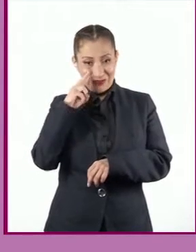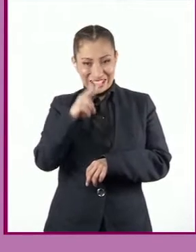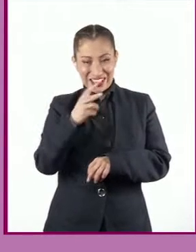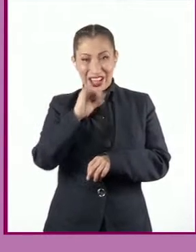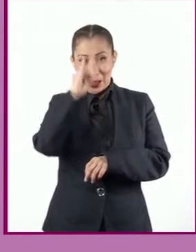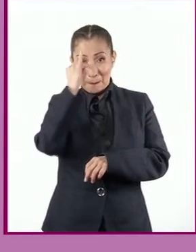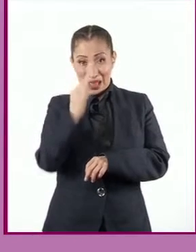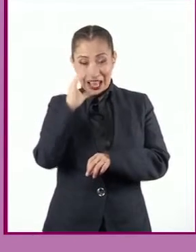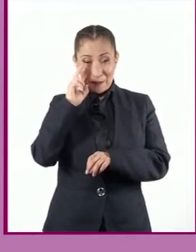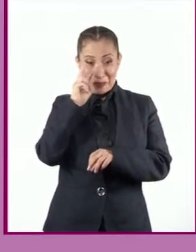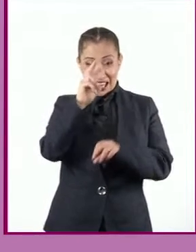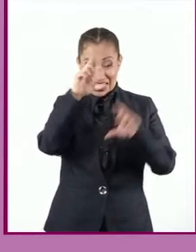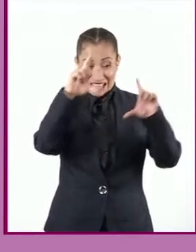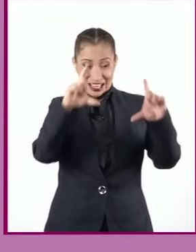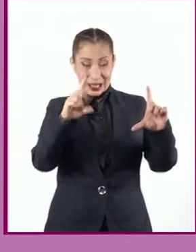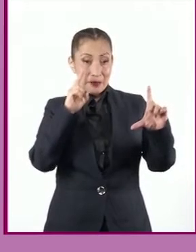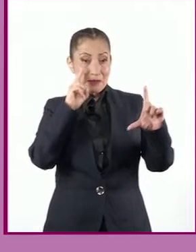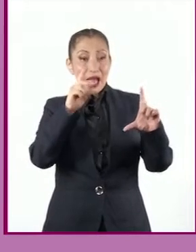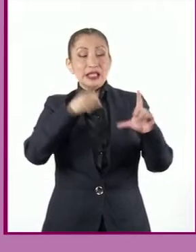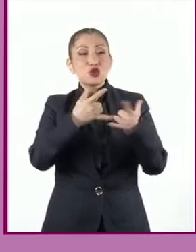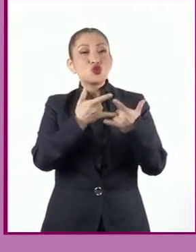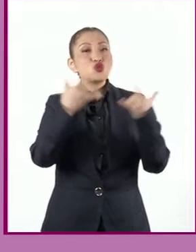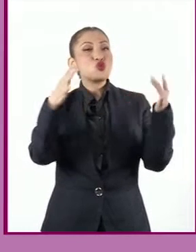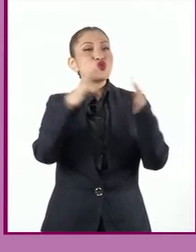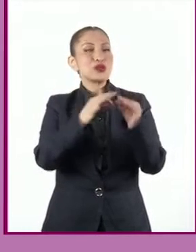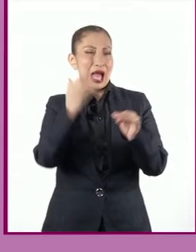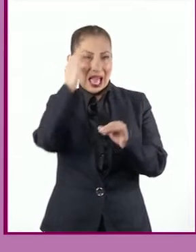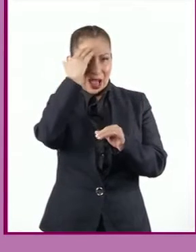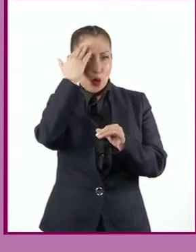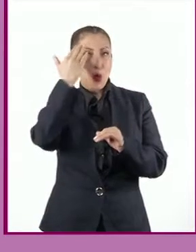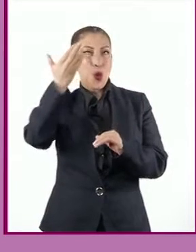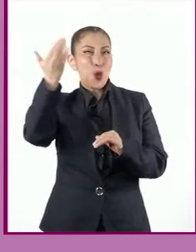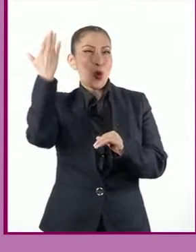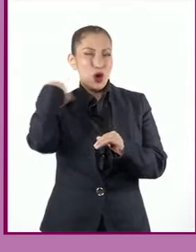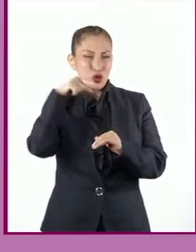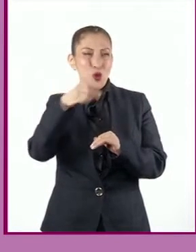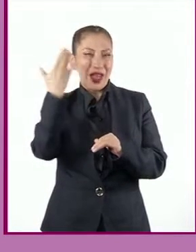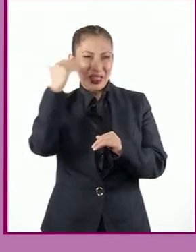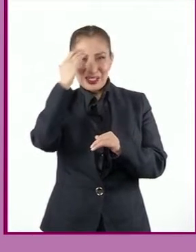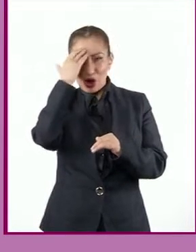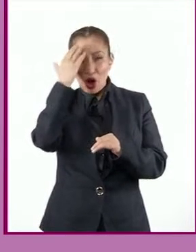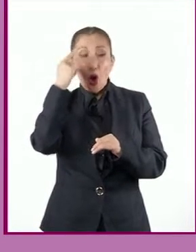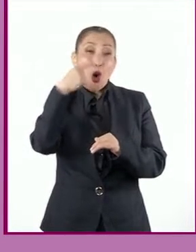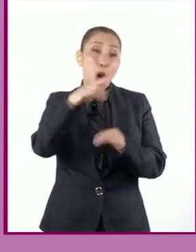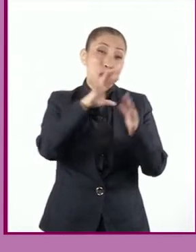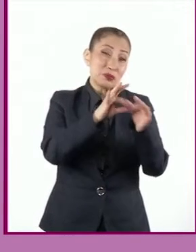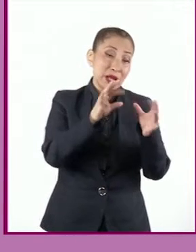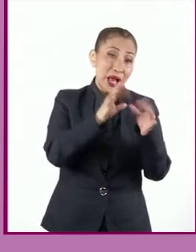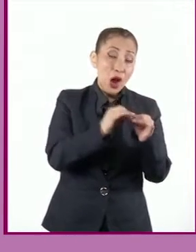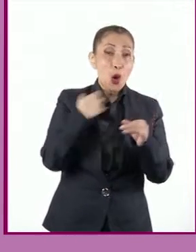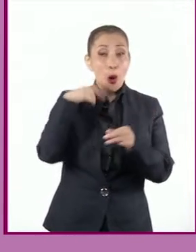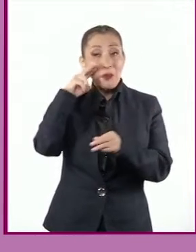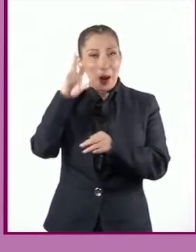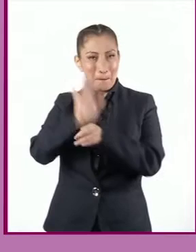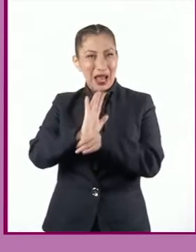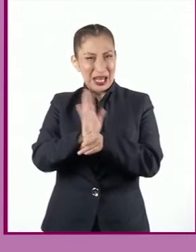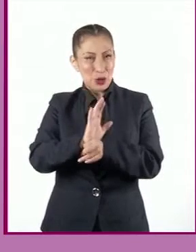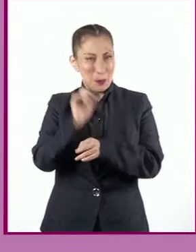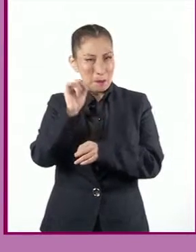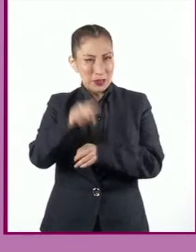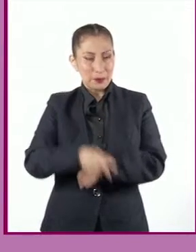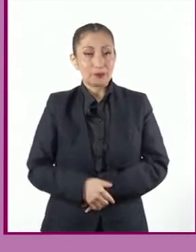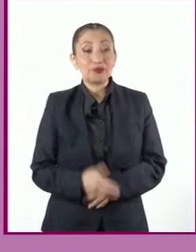observar la imagen, esta representa un cuento clásico que seguramente leyeron, les contaron o vieron una película de